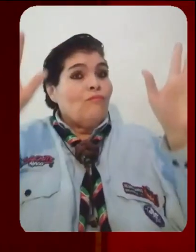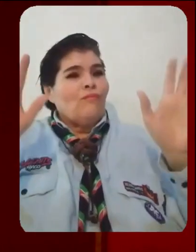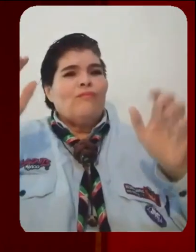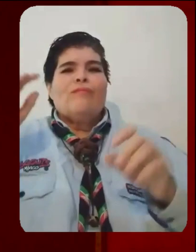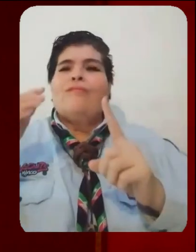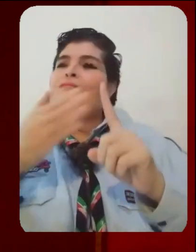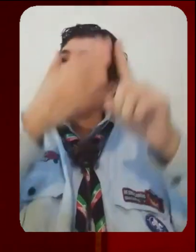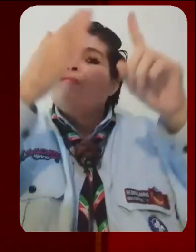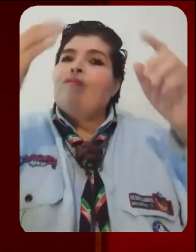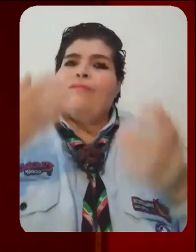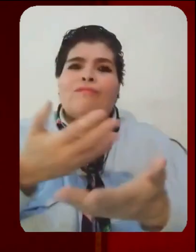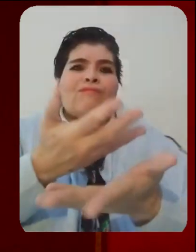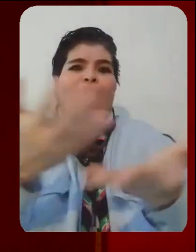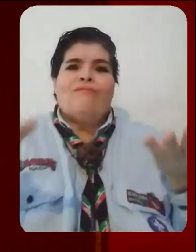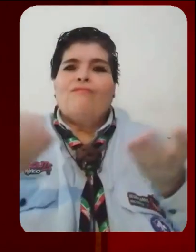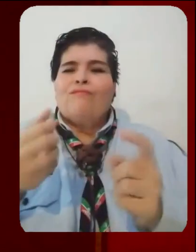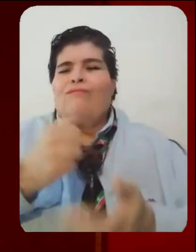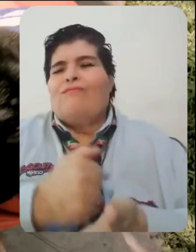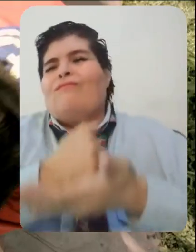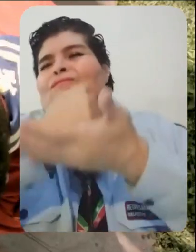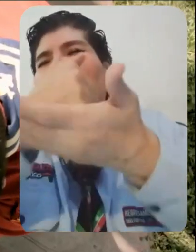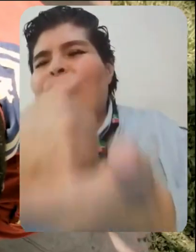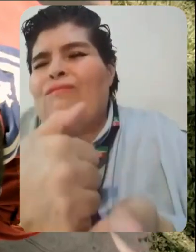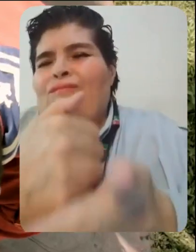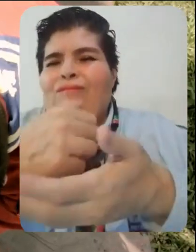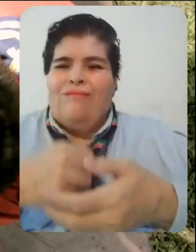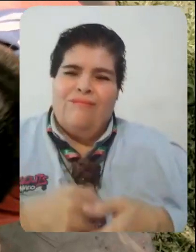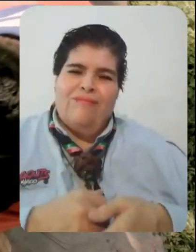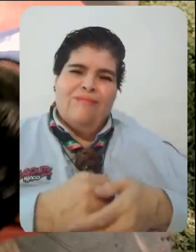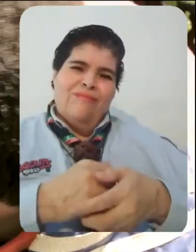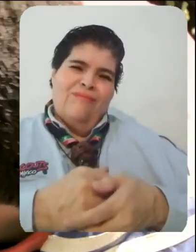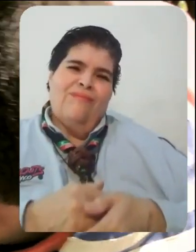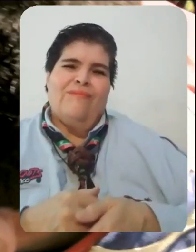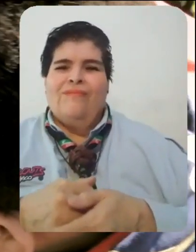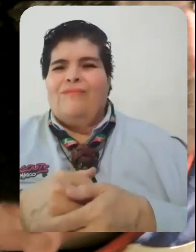Listo siempre estaremos para ayudar.